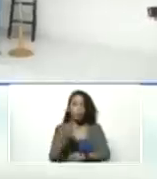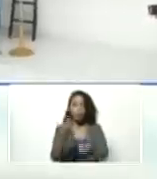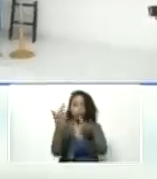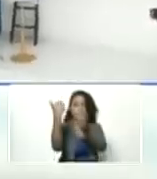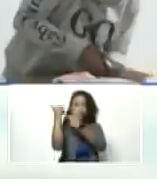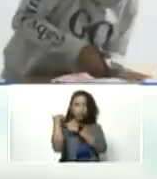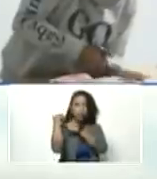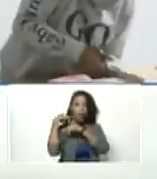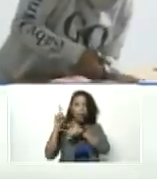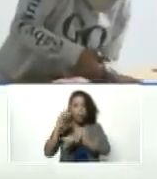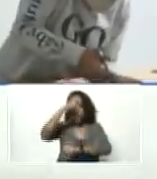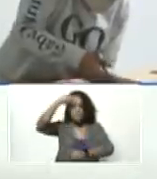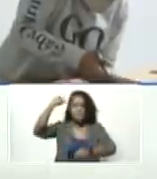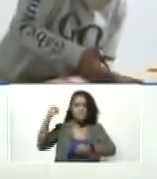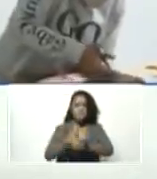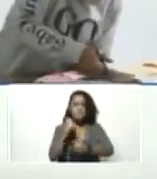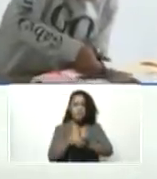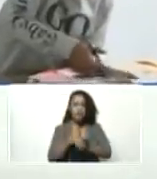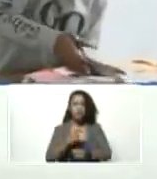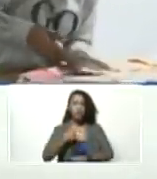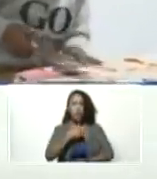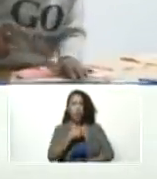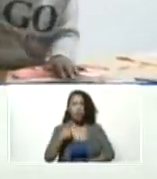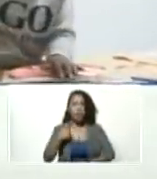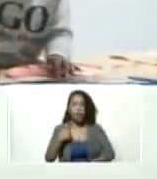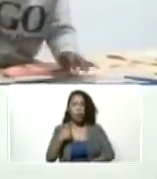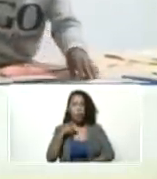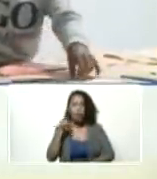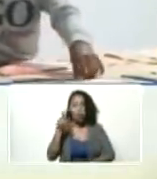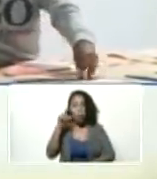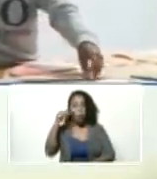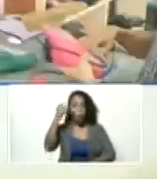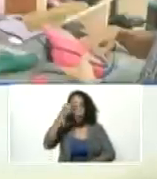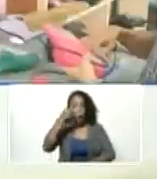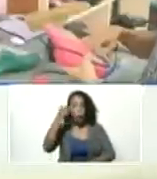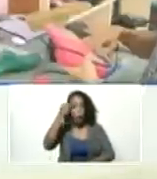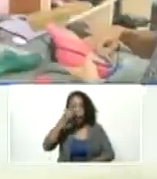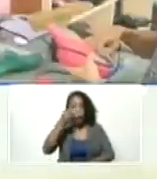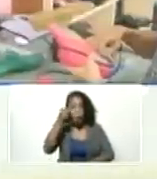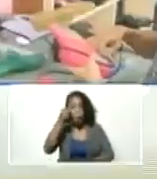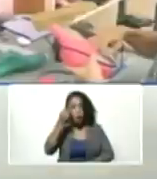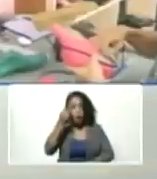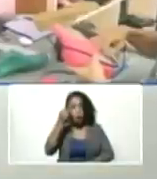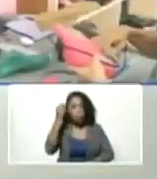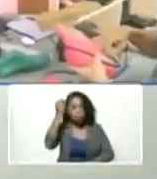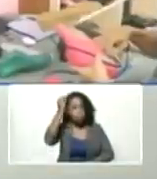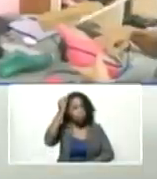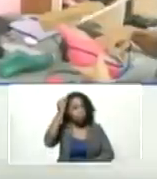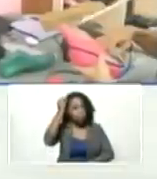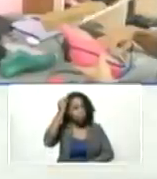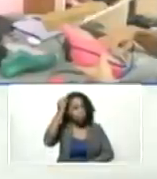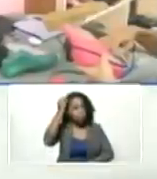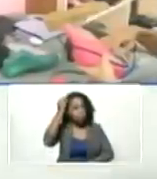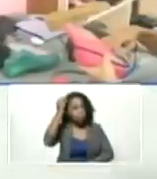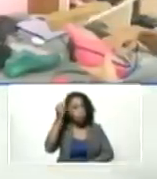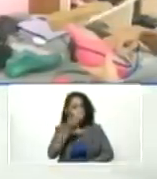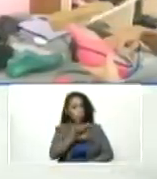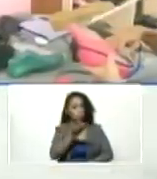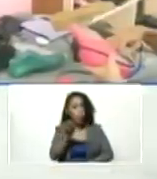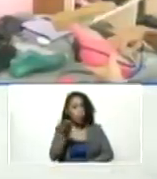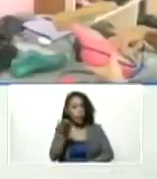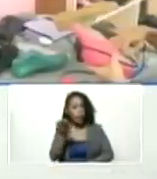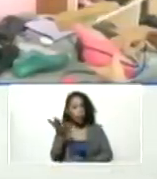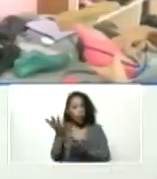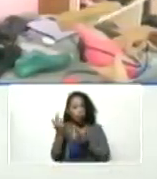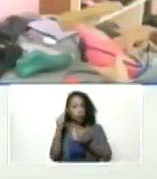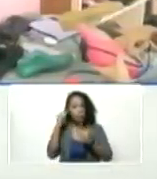encargaron de esa labor. Yo quisiera, con su ojo crítico, que ustedes me digan